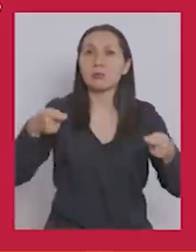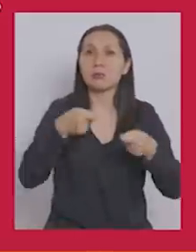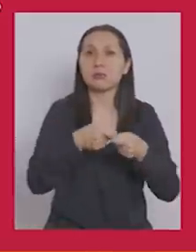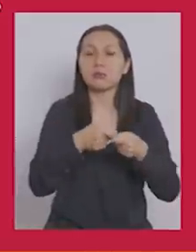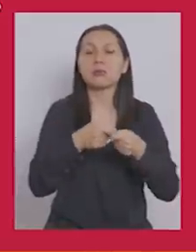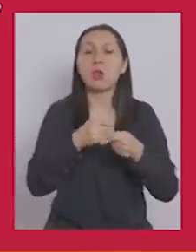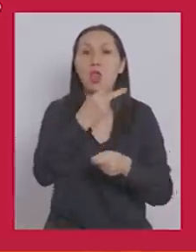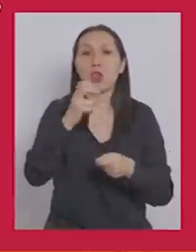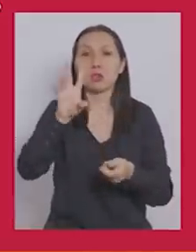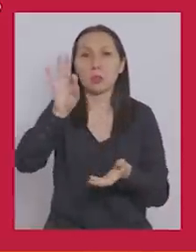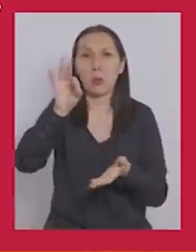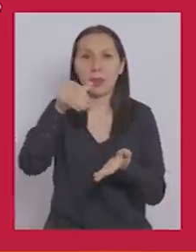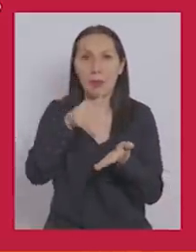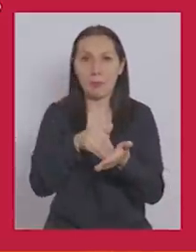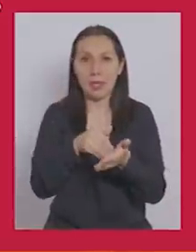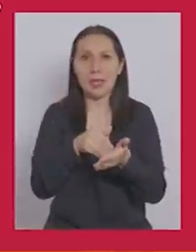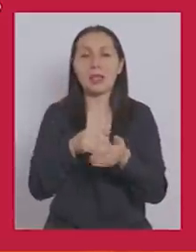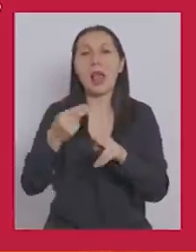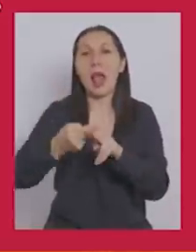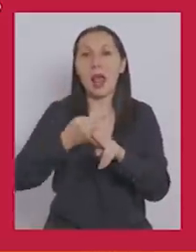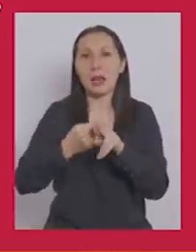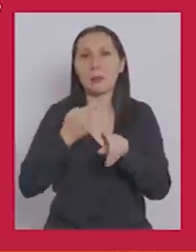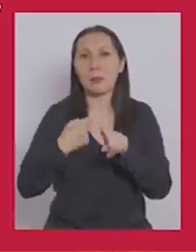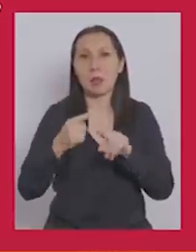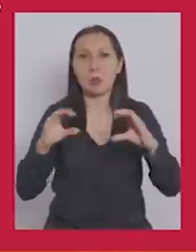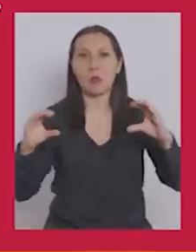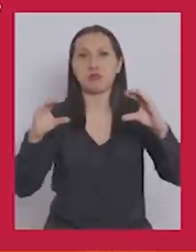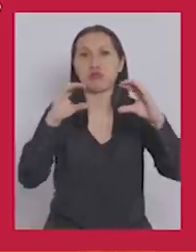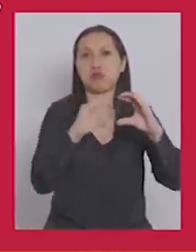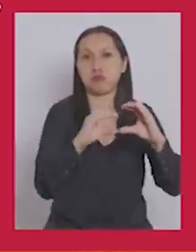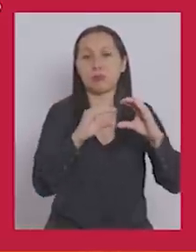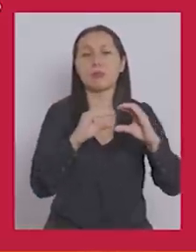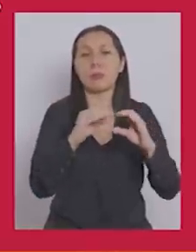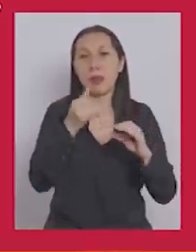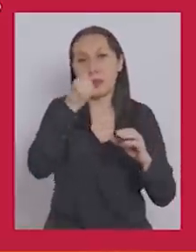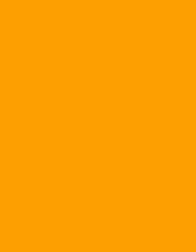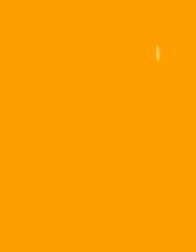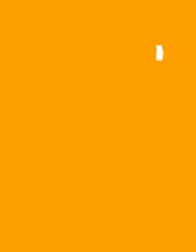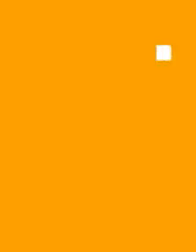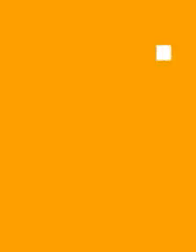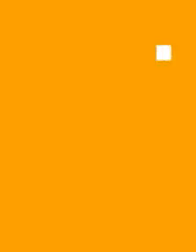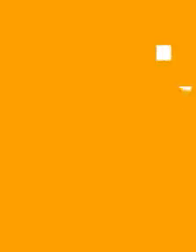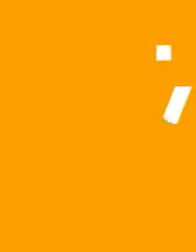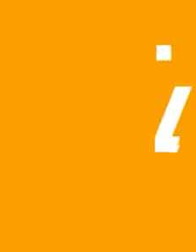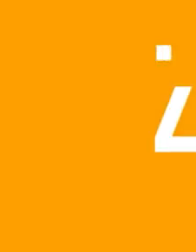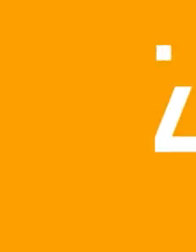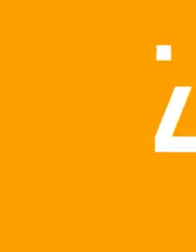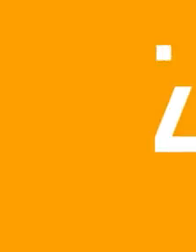250.000 pesos del arriendo mensual por un periodo de 3 meses.